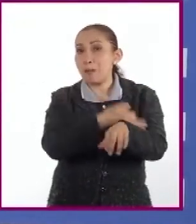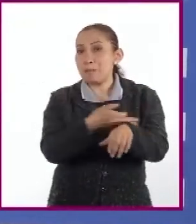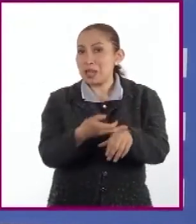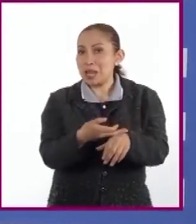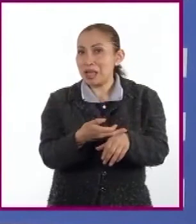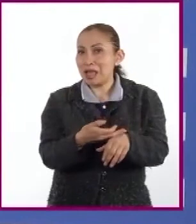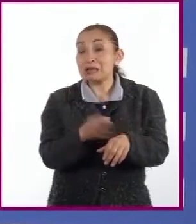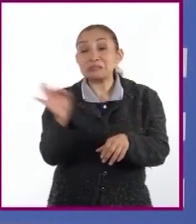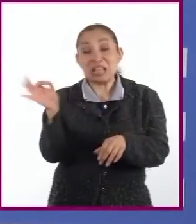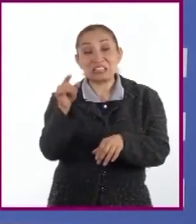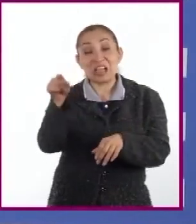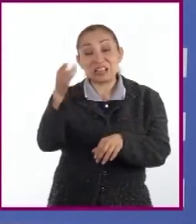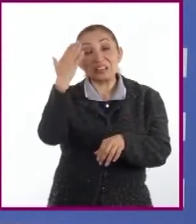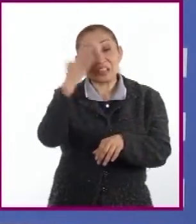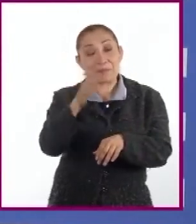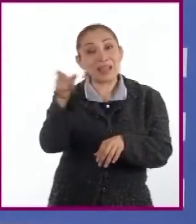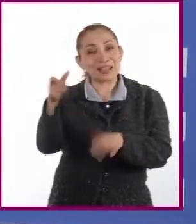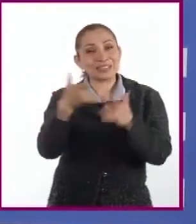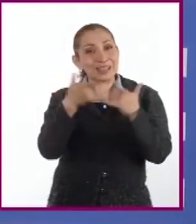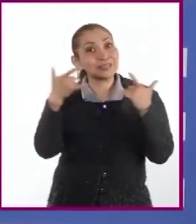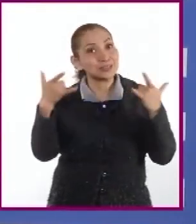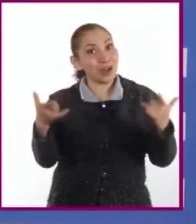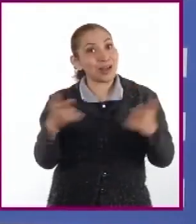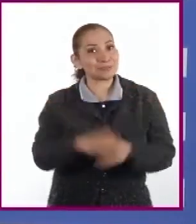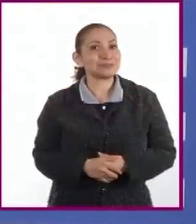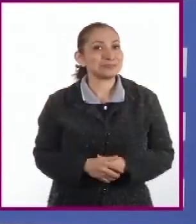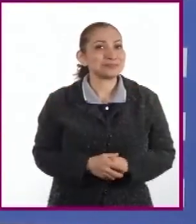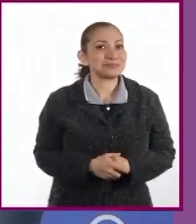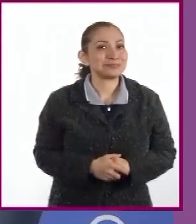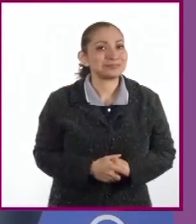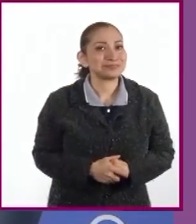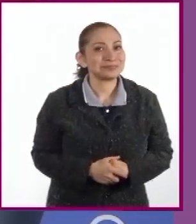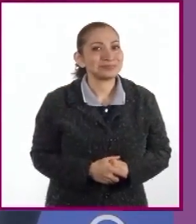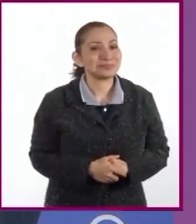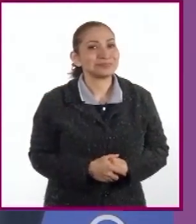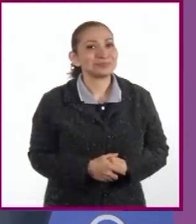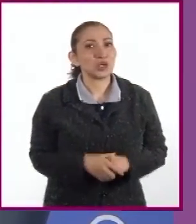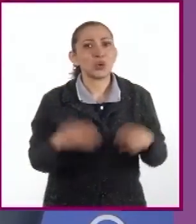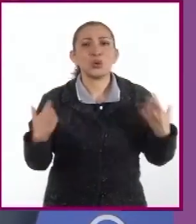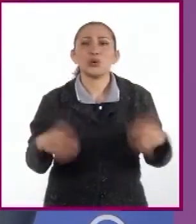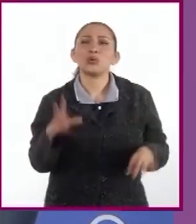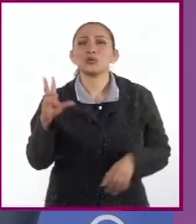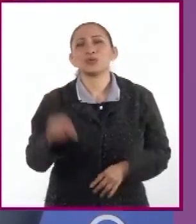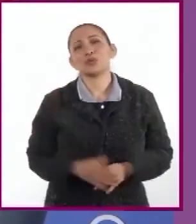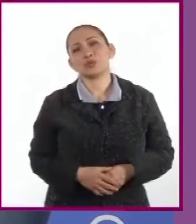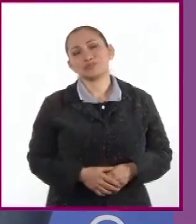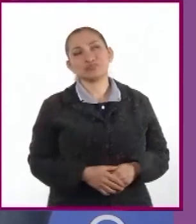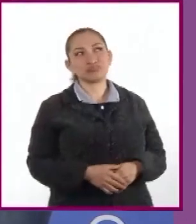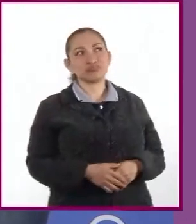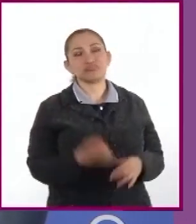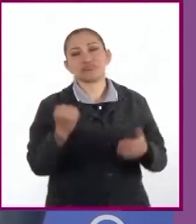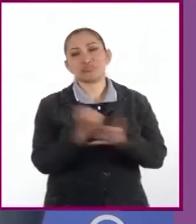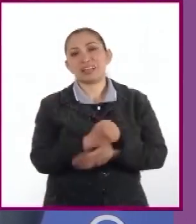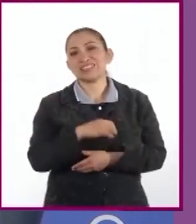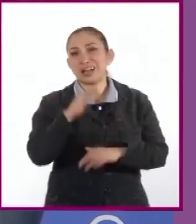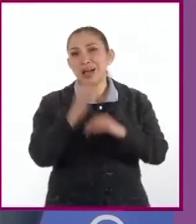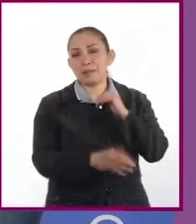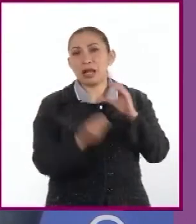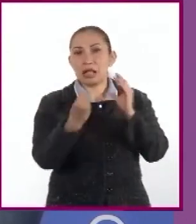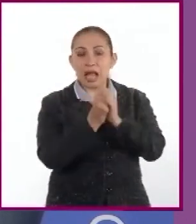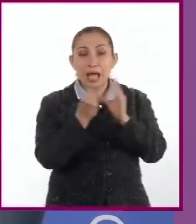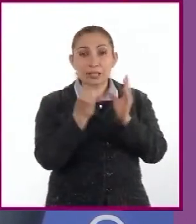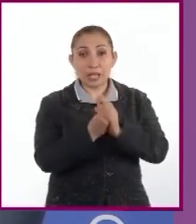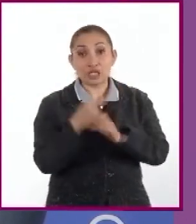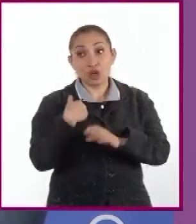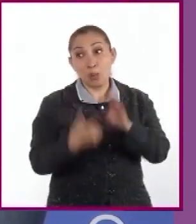familiares. Posiblemente alguno de ellos conozca esta leyenda. ¡Oh, no! Bueno, ya va a acabar la sesión.